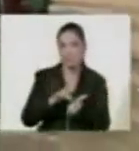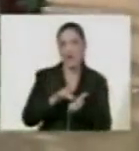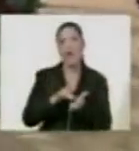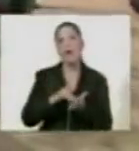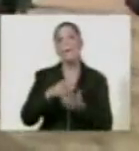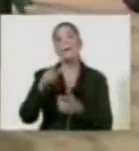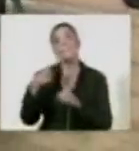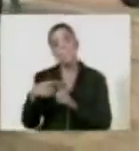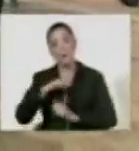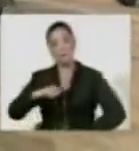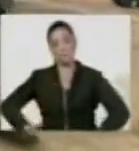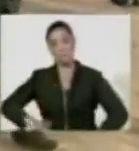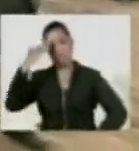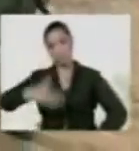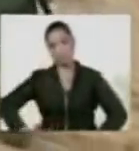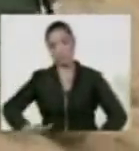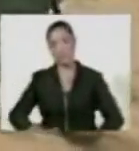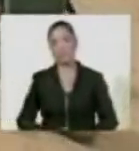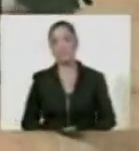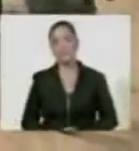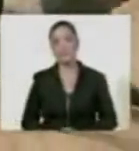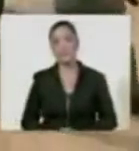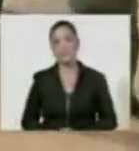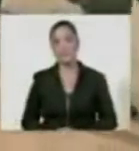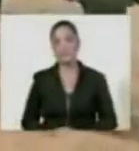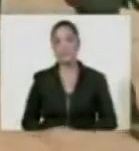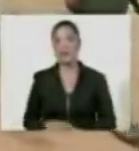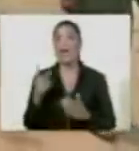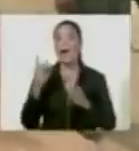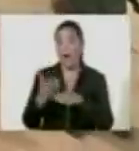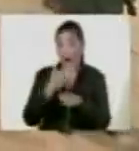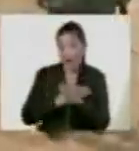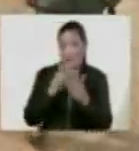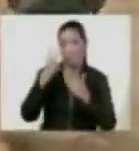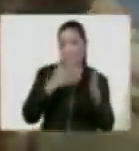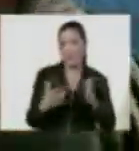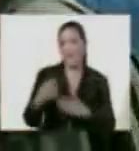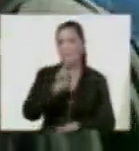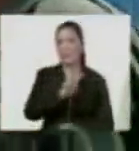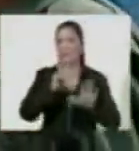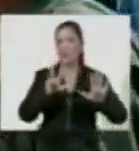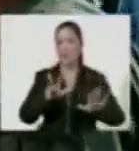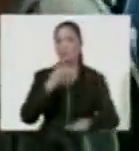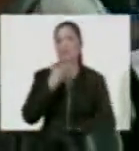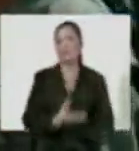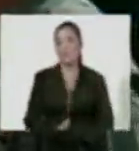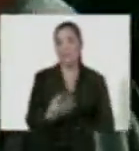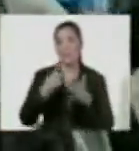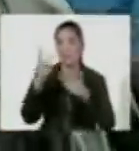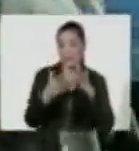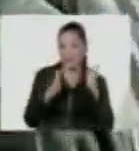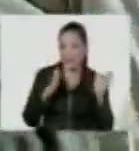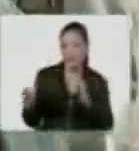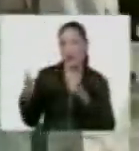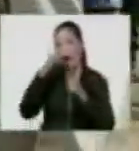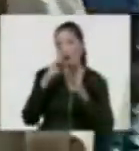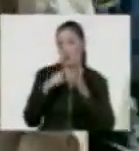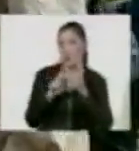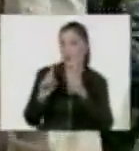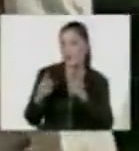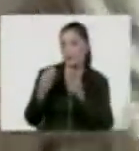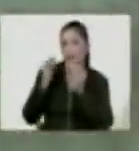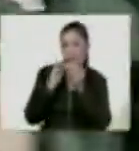Armada Nacional Bolivariana, que han tenido una planificación desde el 28 de diciembre del año 2016 y que